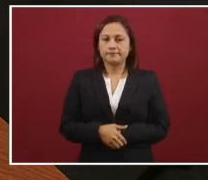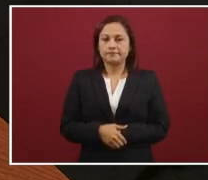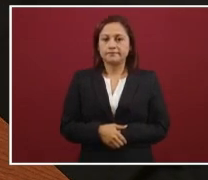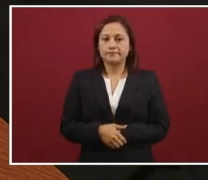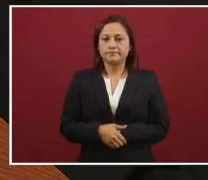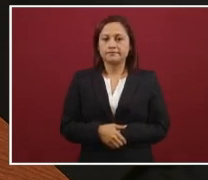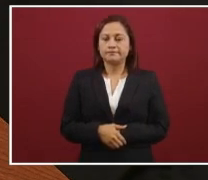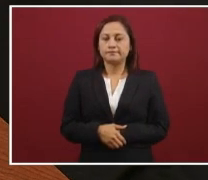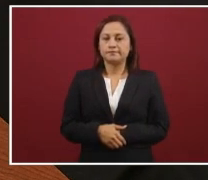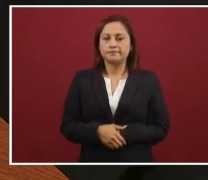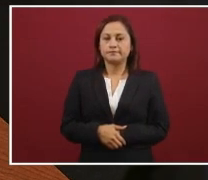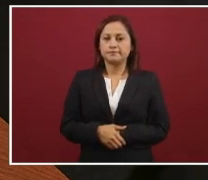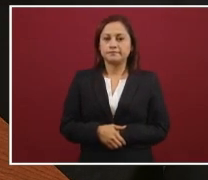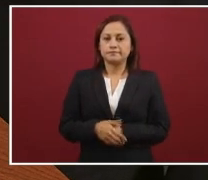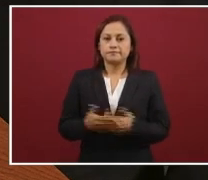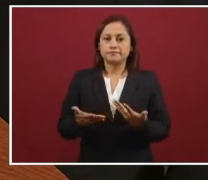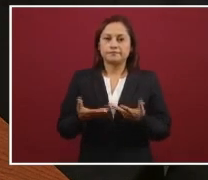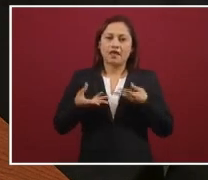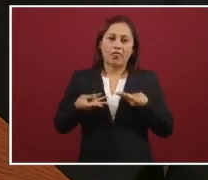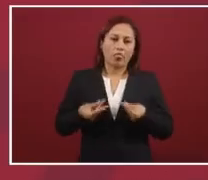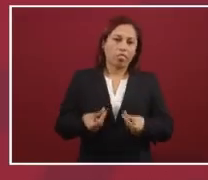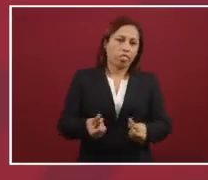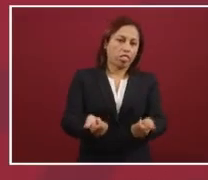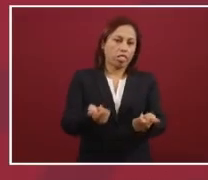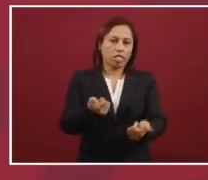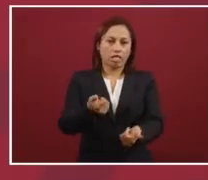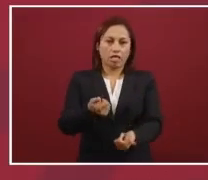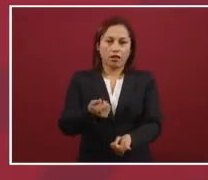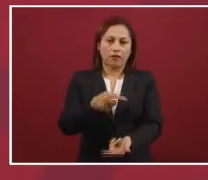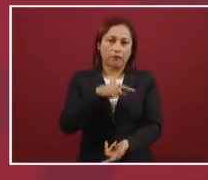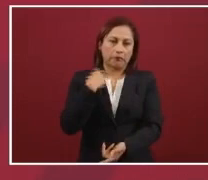que no haya derroche,